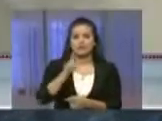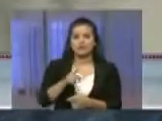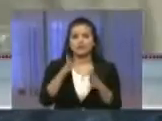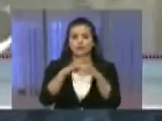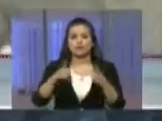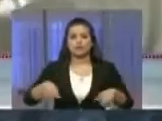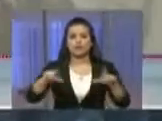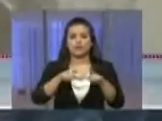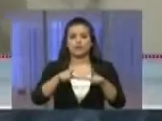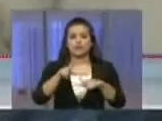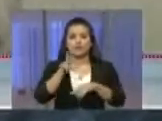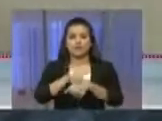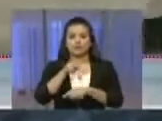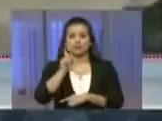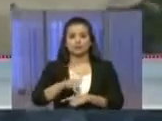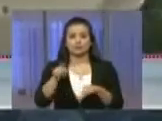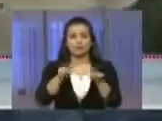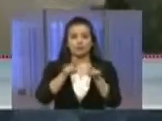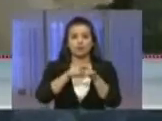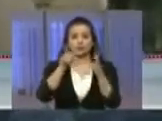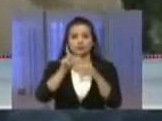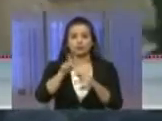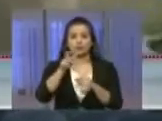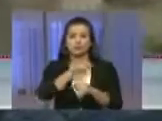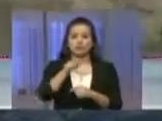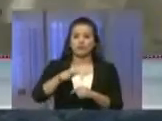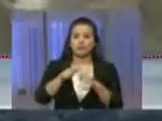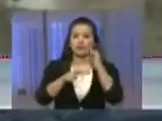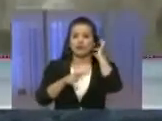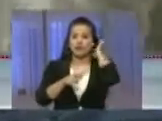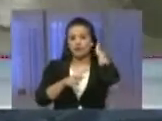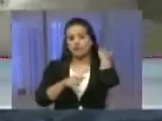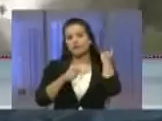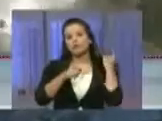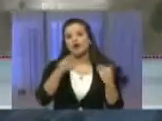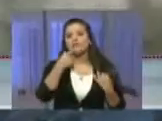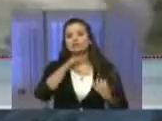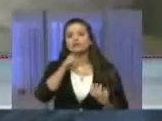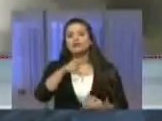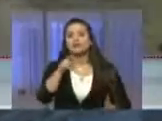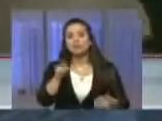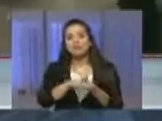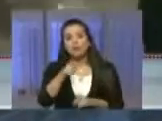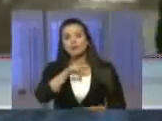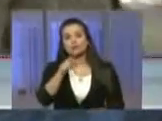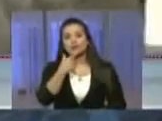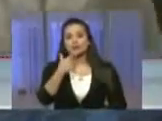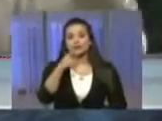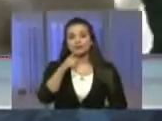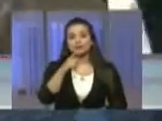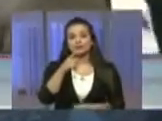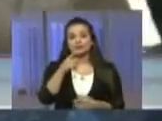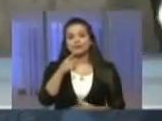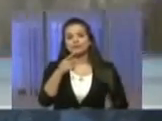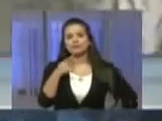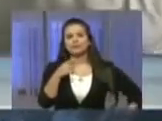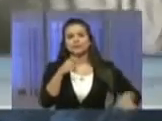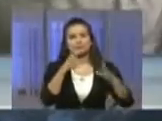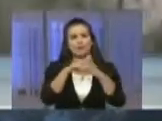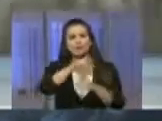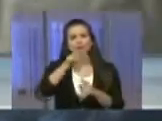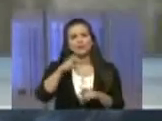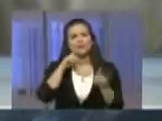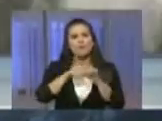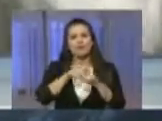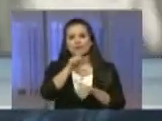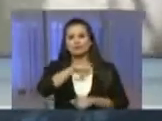instalaciones educativas vamos a las instalaciones educativas porque yo quiero que usted presidente se dirija a los compatriotas